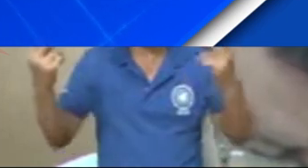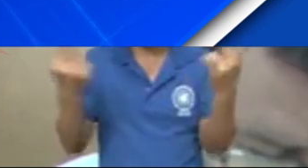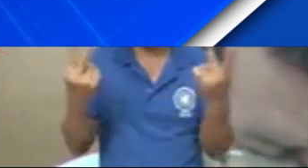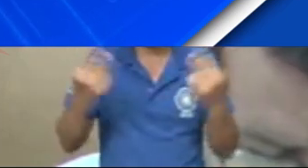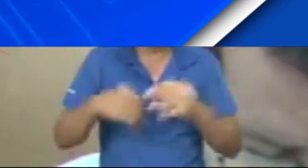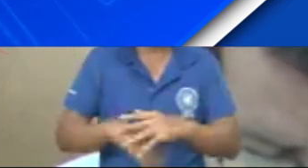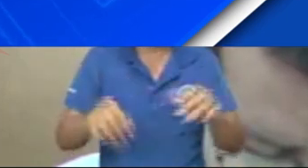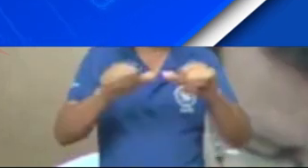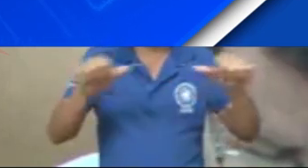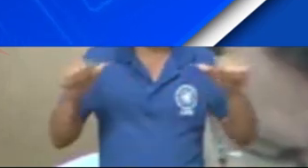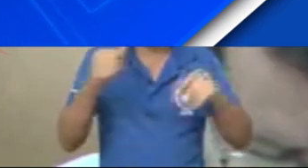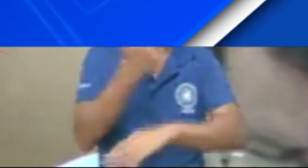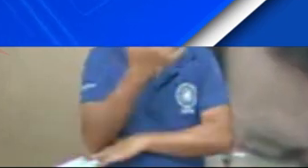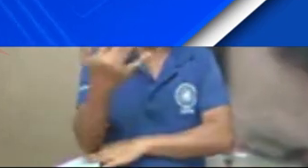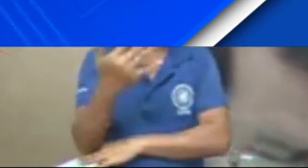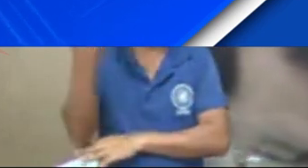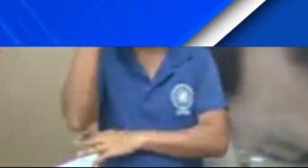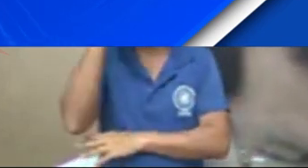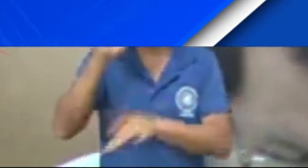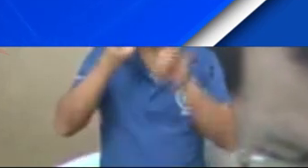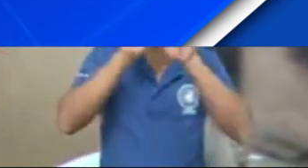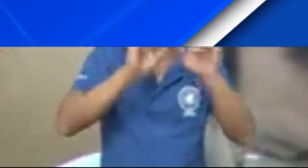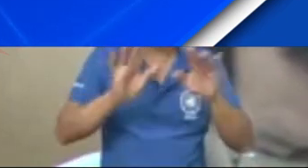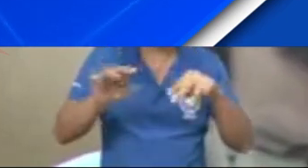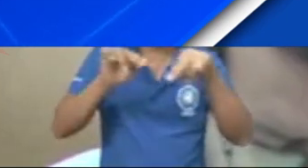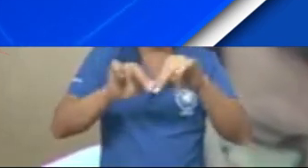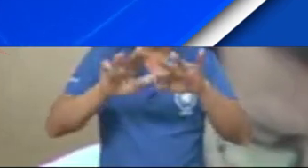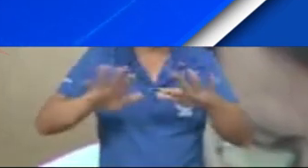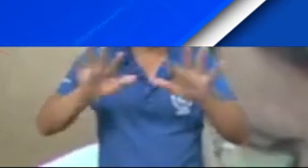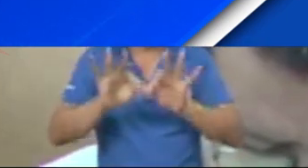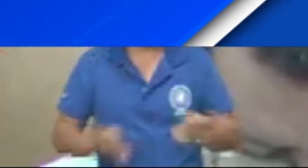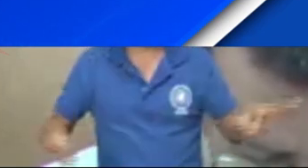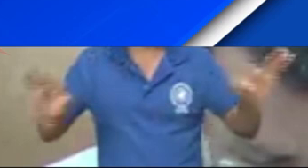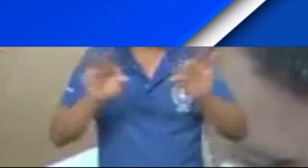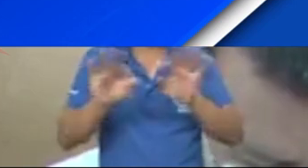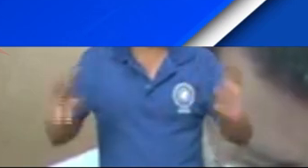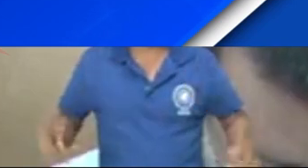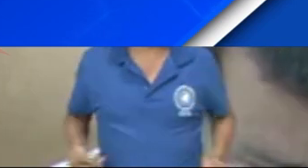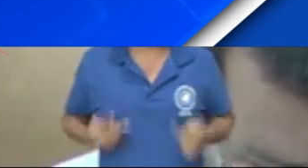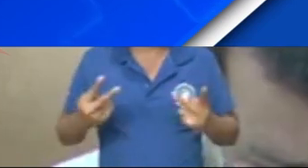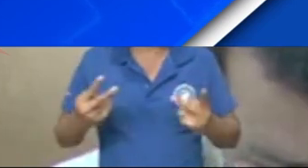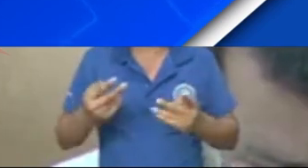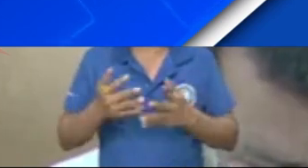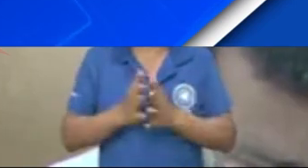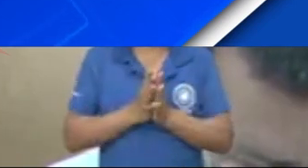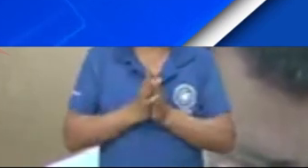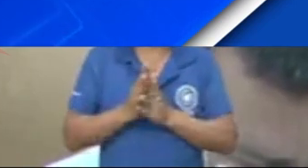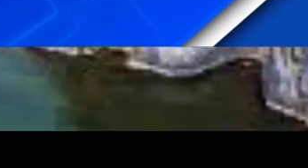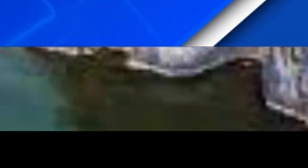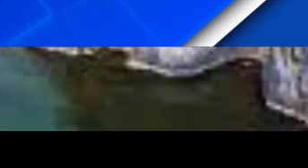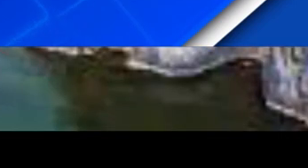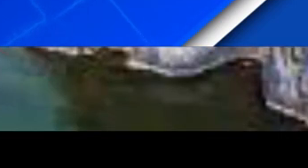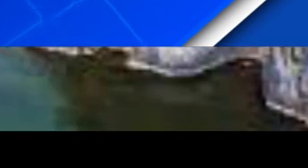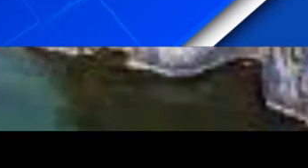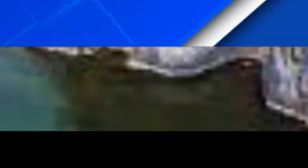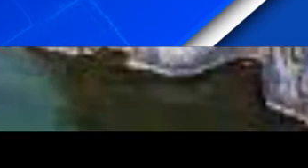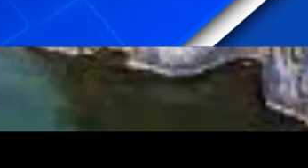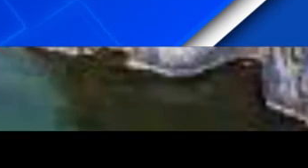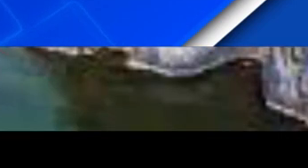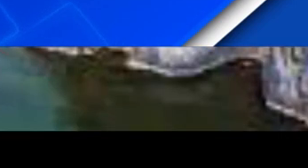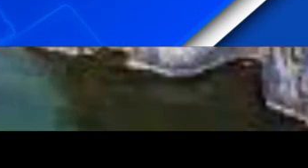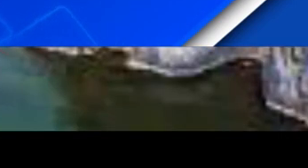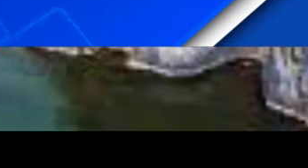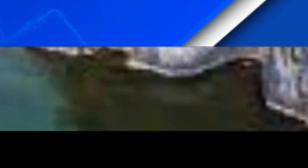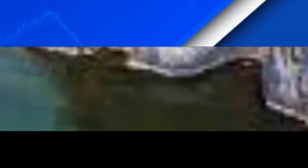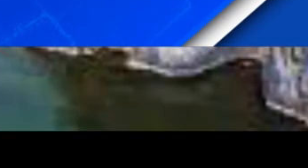Por ello, el saber cuidar la naturaleza es esencial para la vida y para nuestra supervivencia. Asimismo, destacó